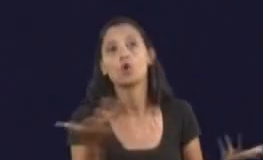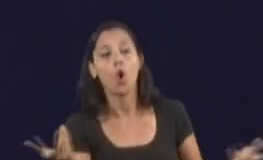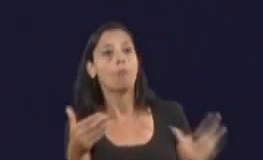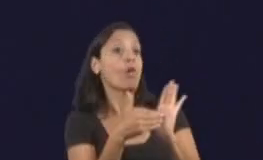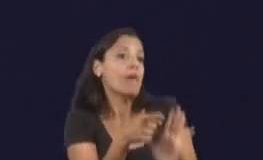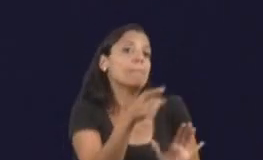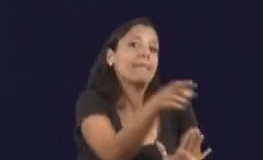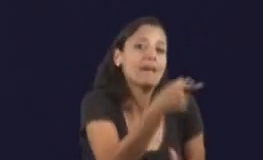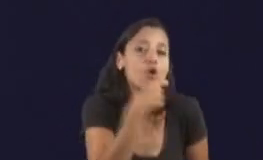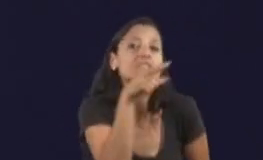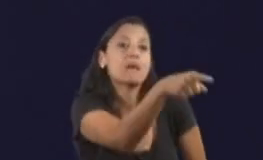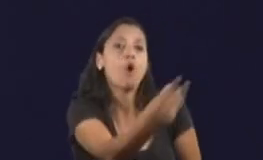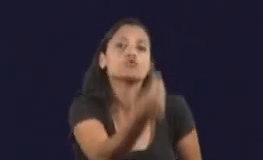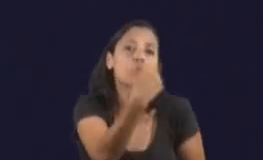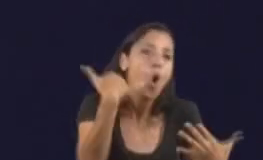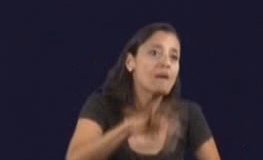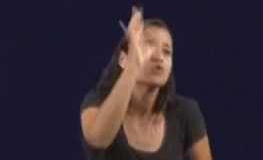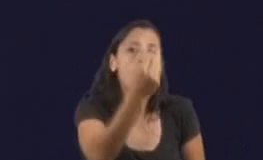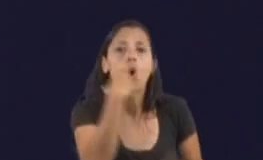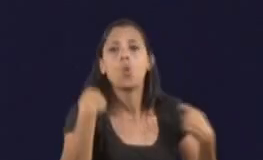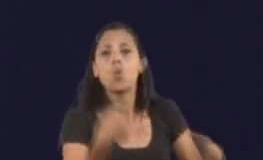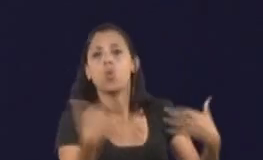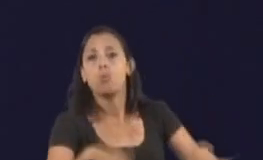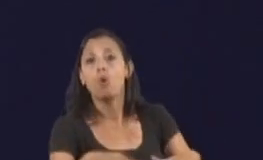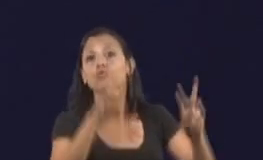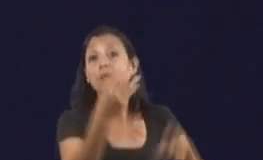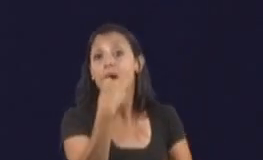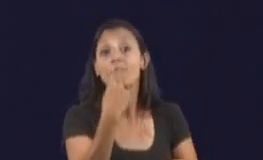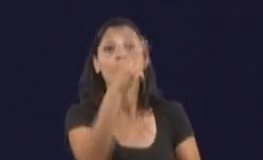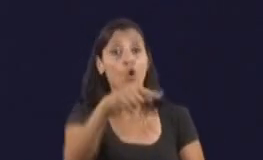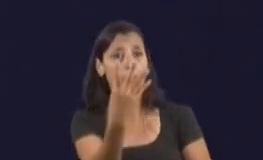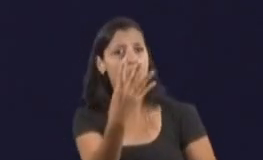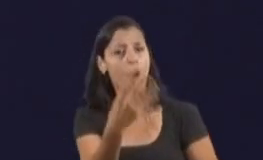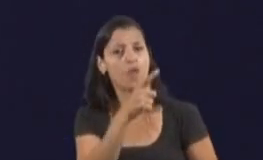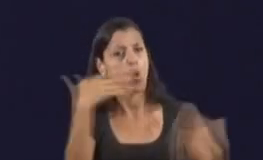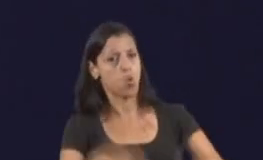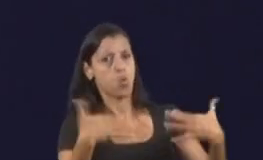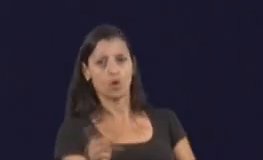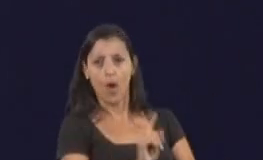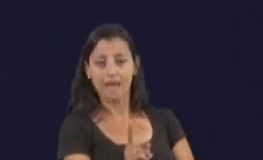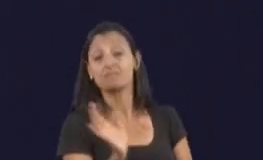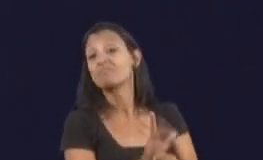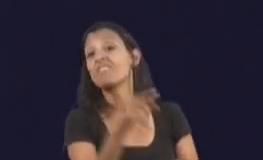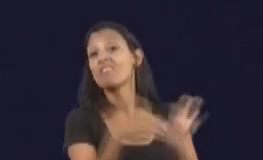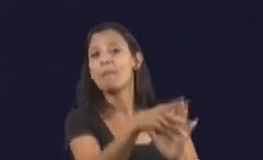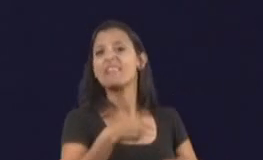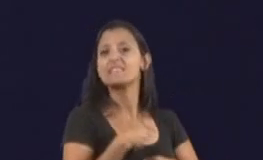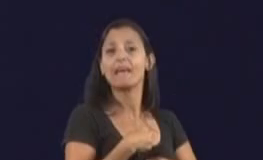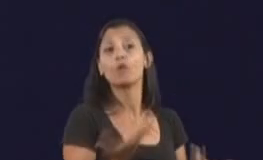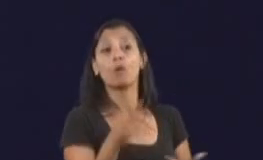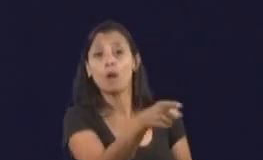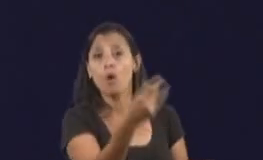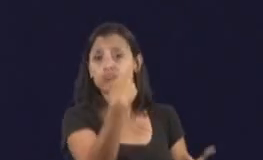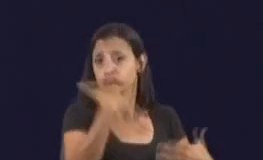canasta está compuesta solo por alimentos, el 2,4 te va a parecer un montón, porque para vos la canasta, como solo